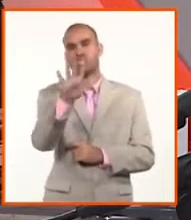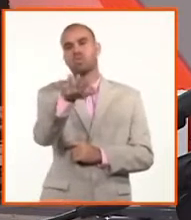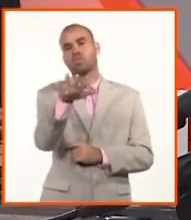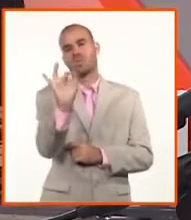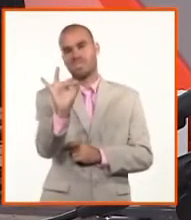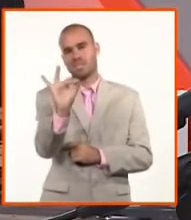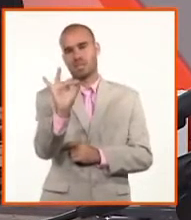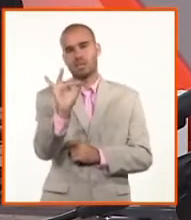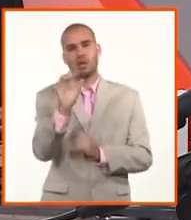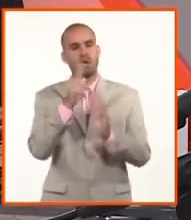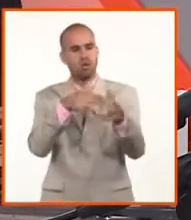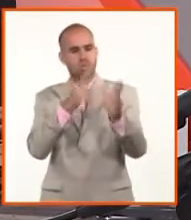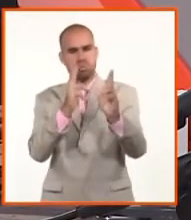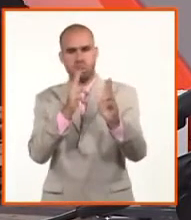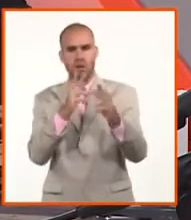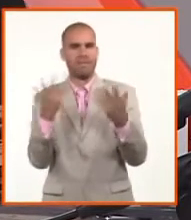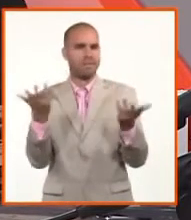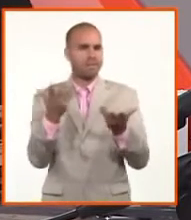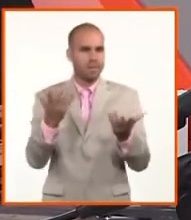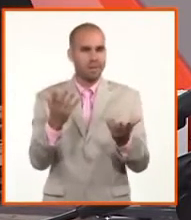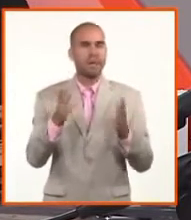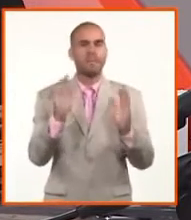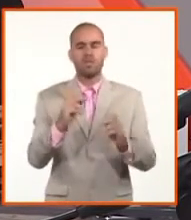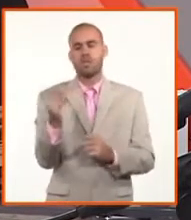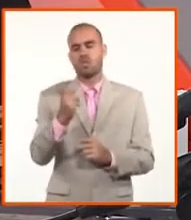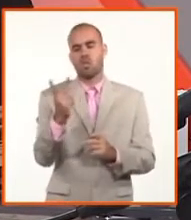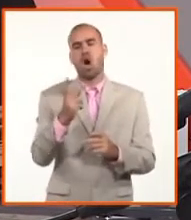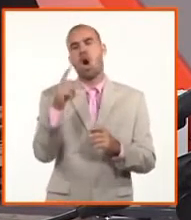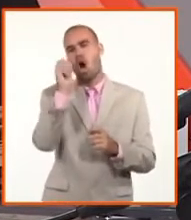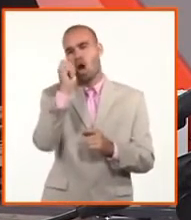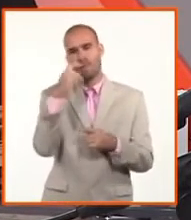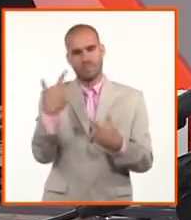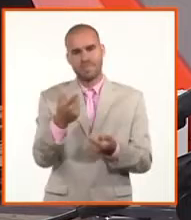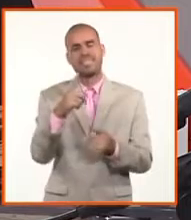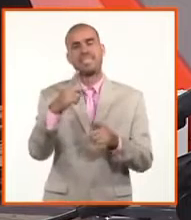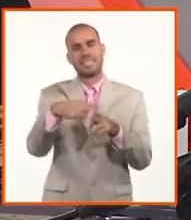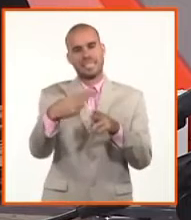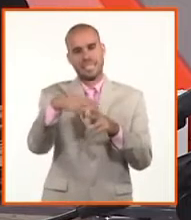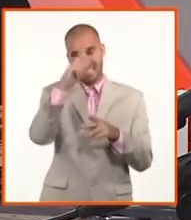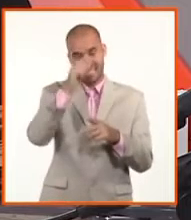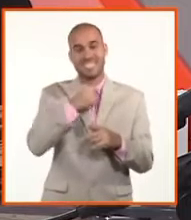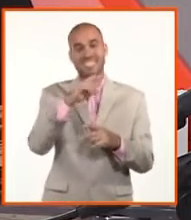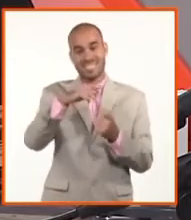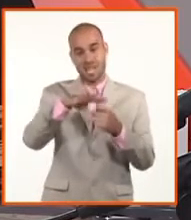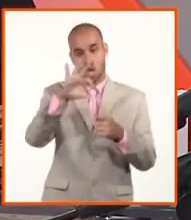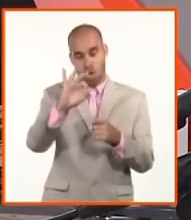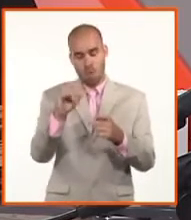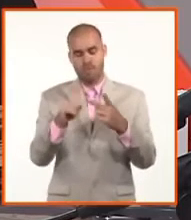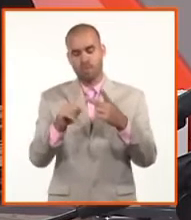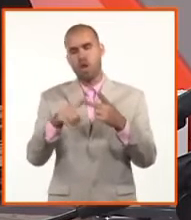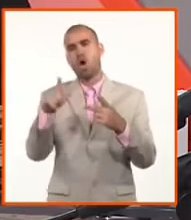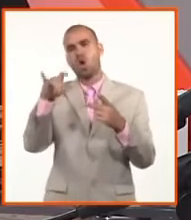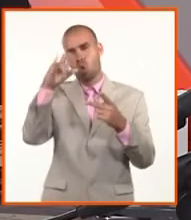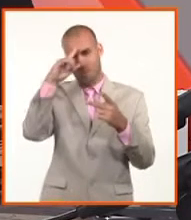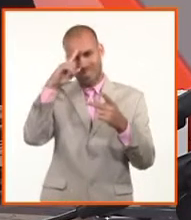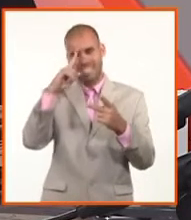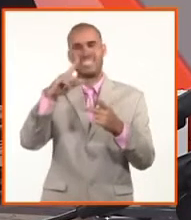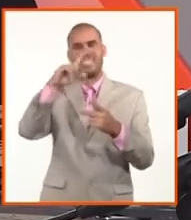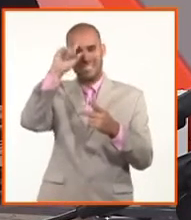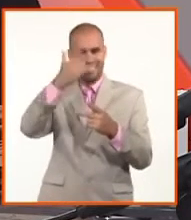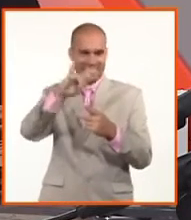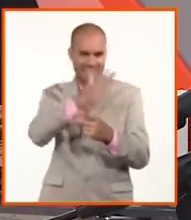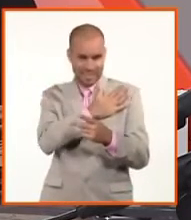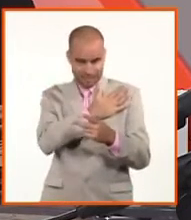1957 de los jóvenes Sergio y Luis Saiz en San Juan, Pinar del Río. Dos jóvenes revolucionarios extraordinarios